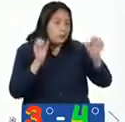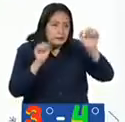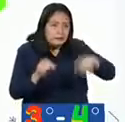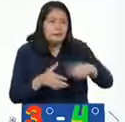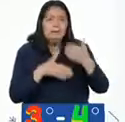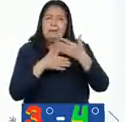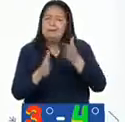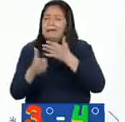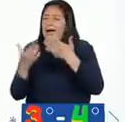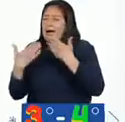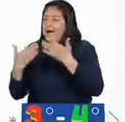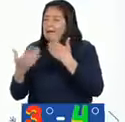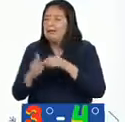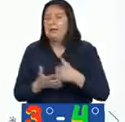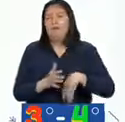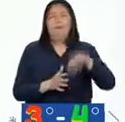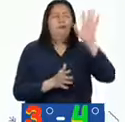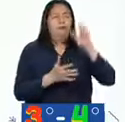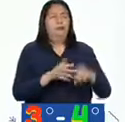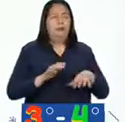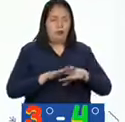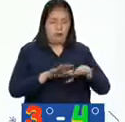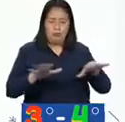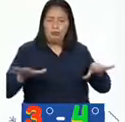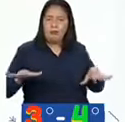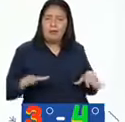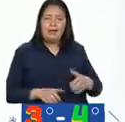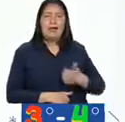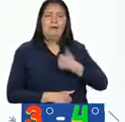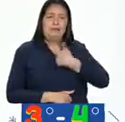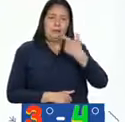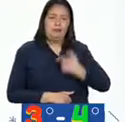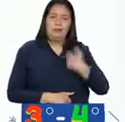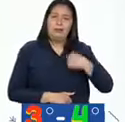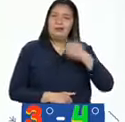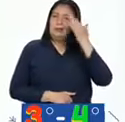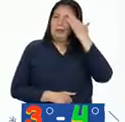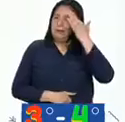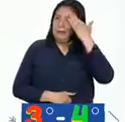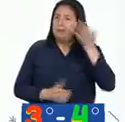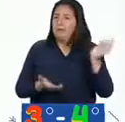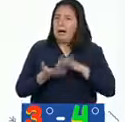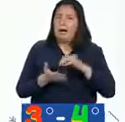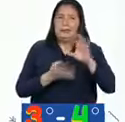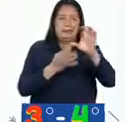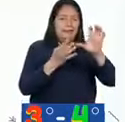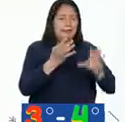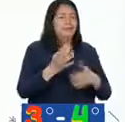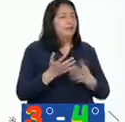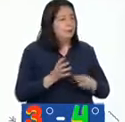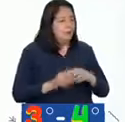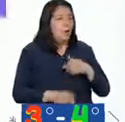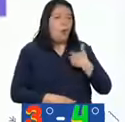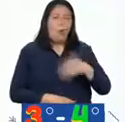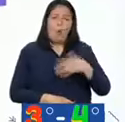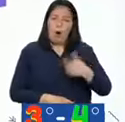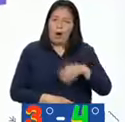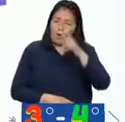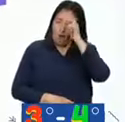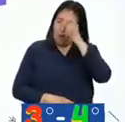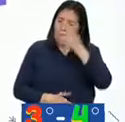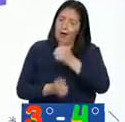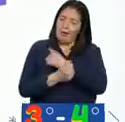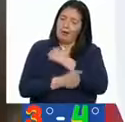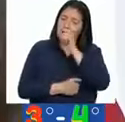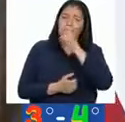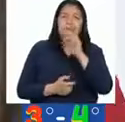a conversar mucho más sobre nuestro espacio personal y descubriremos más características que nos hacen valorarlo, quererlo